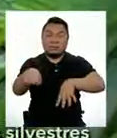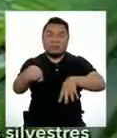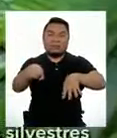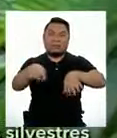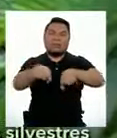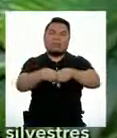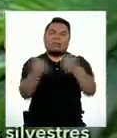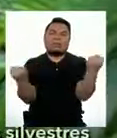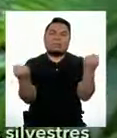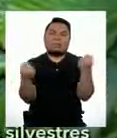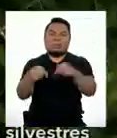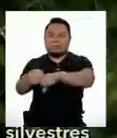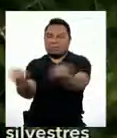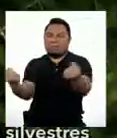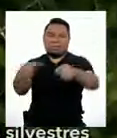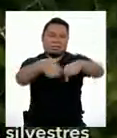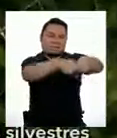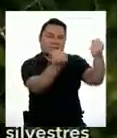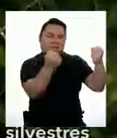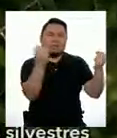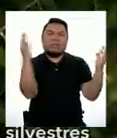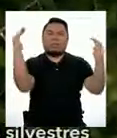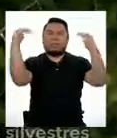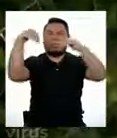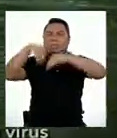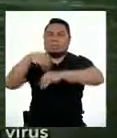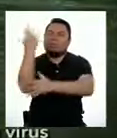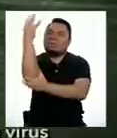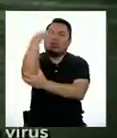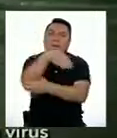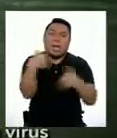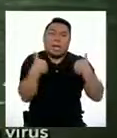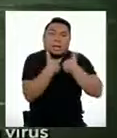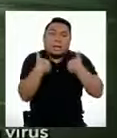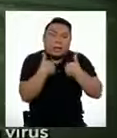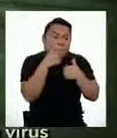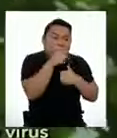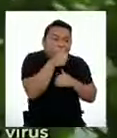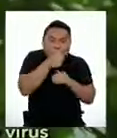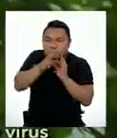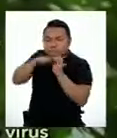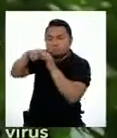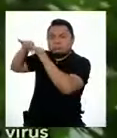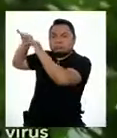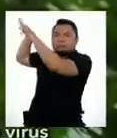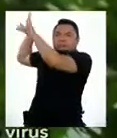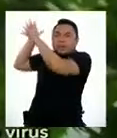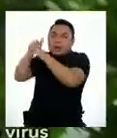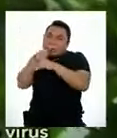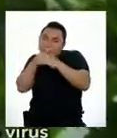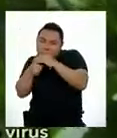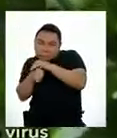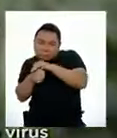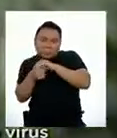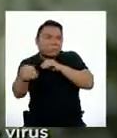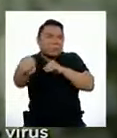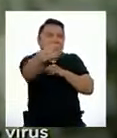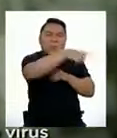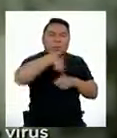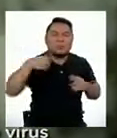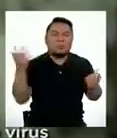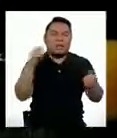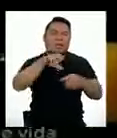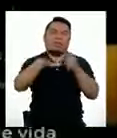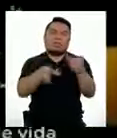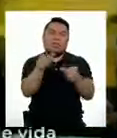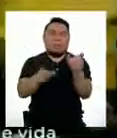rompe, reduciendo las especies silvestres que ahí habitan e incrementando la potencial transmisión de virus animales a